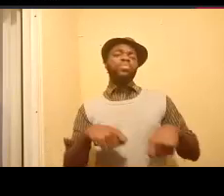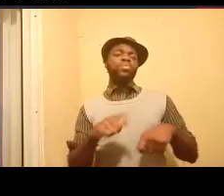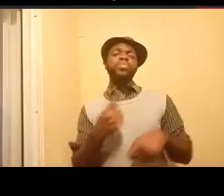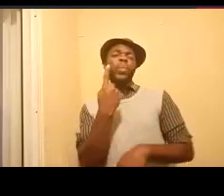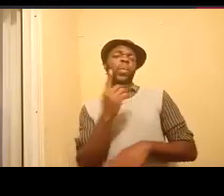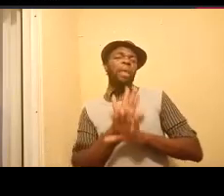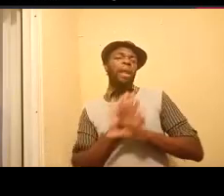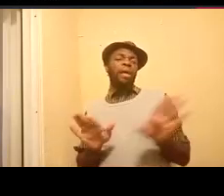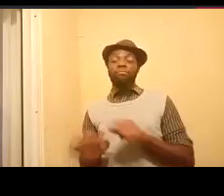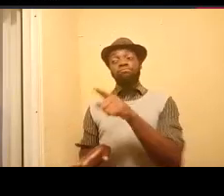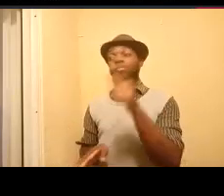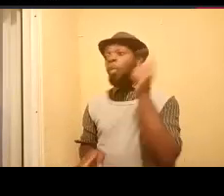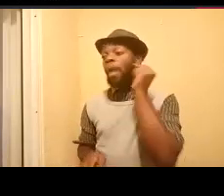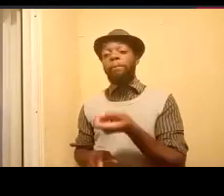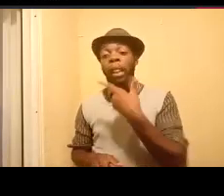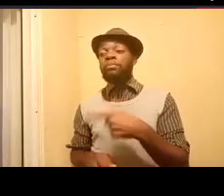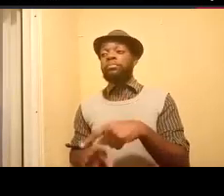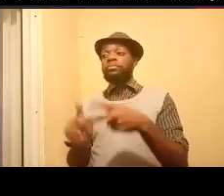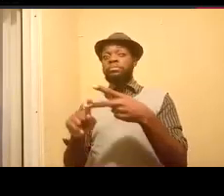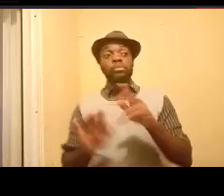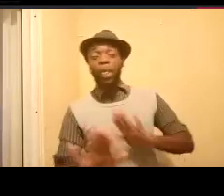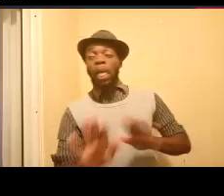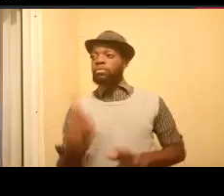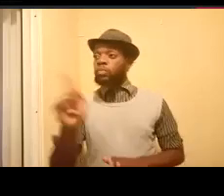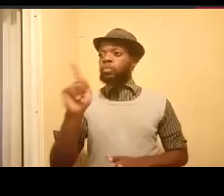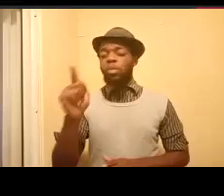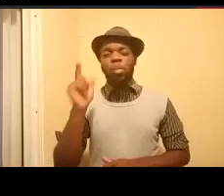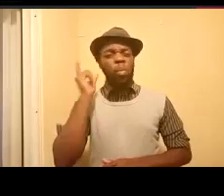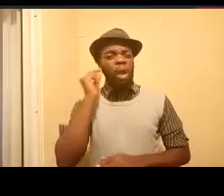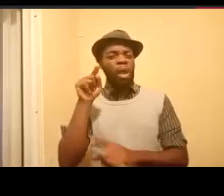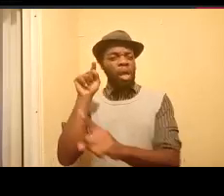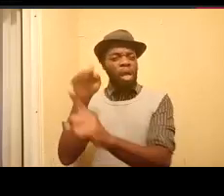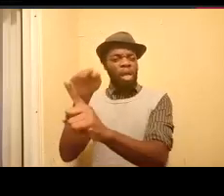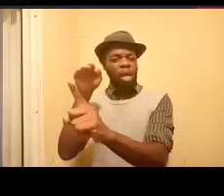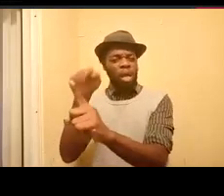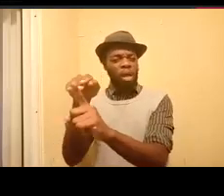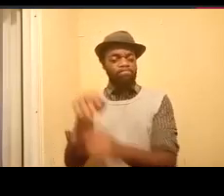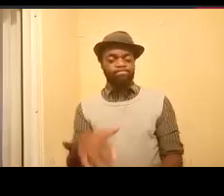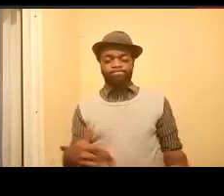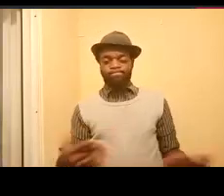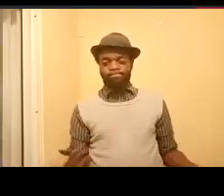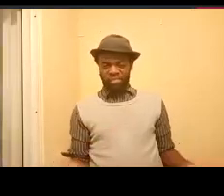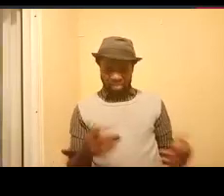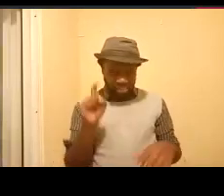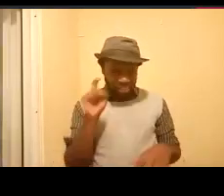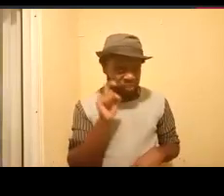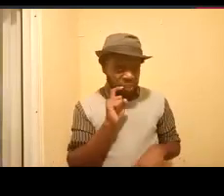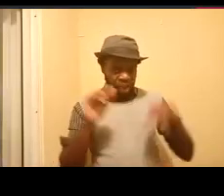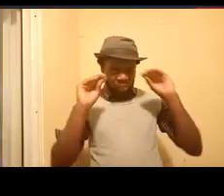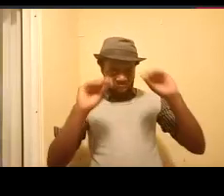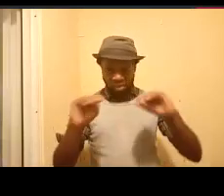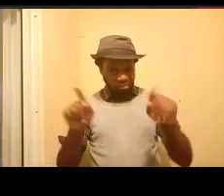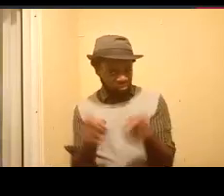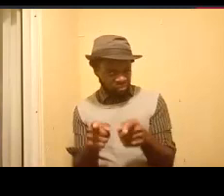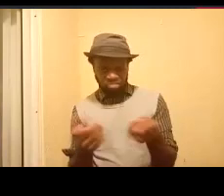educación sexual, a pesar de que va más allá de prevenir